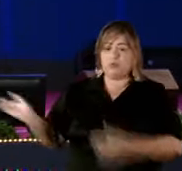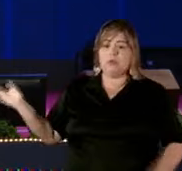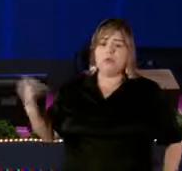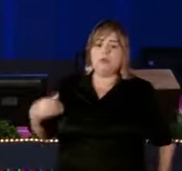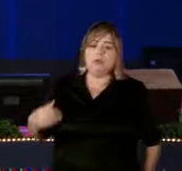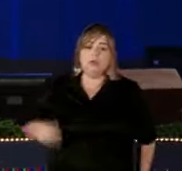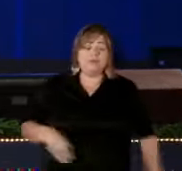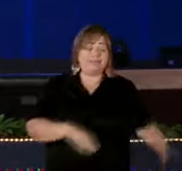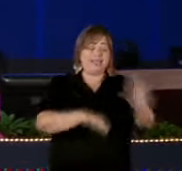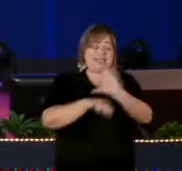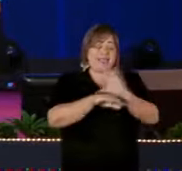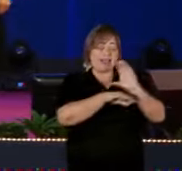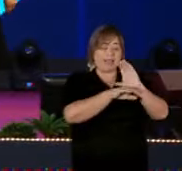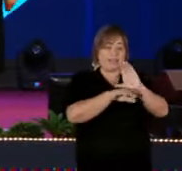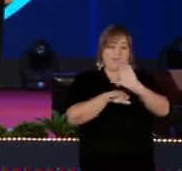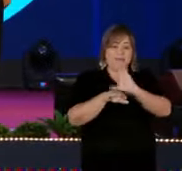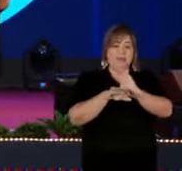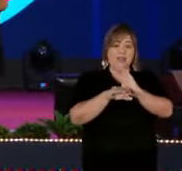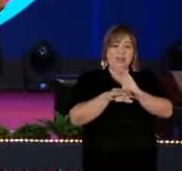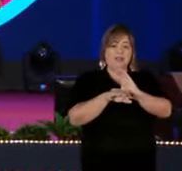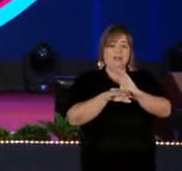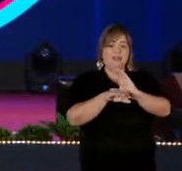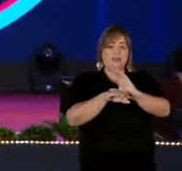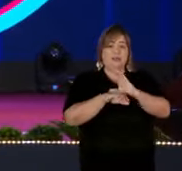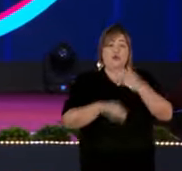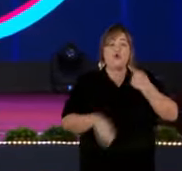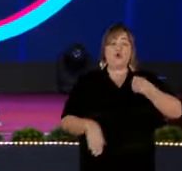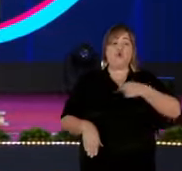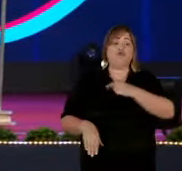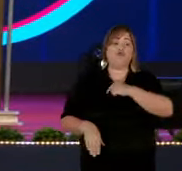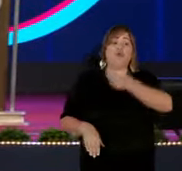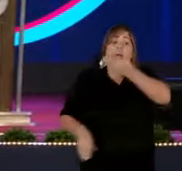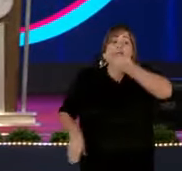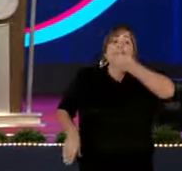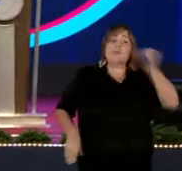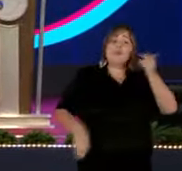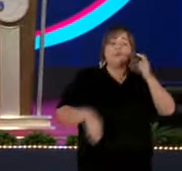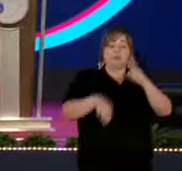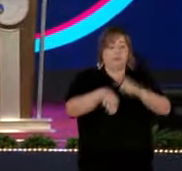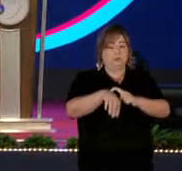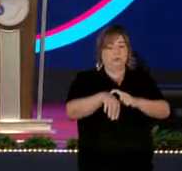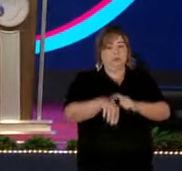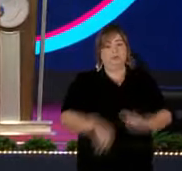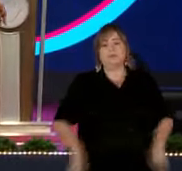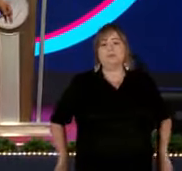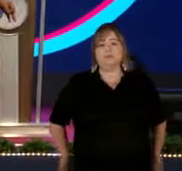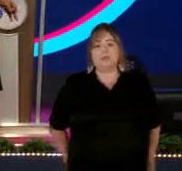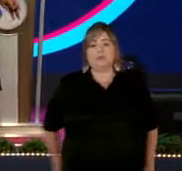Iglesia de Cristo, estamos en el mejor tiempo.